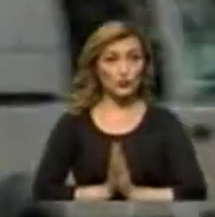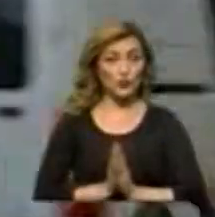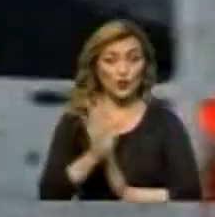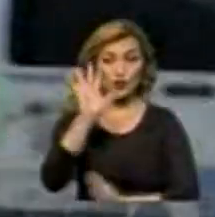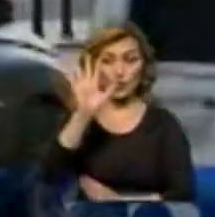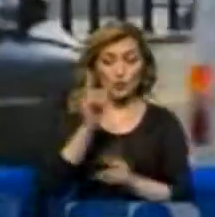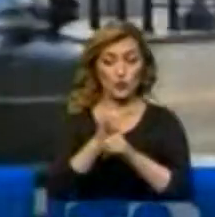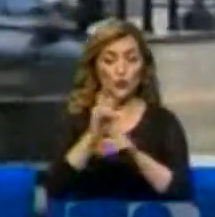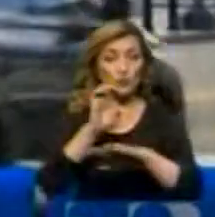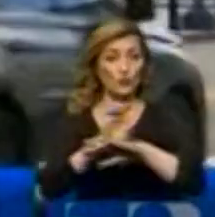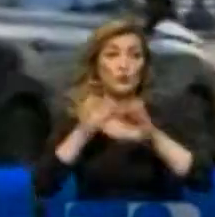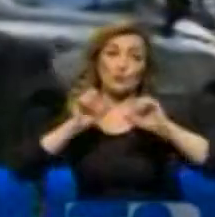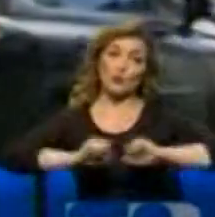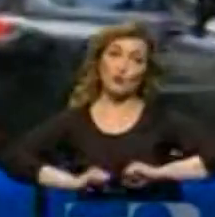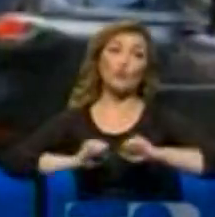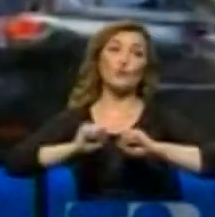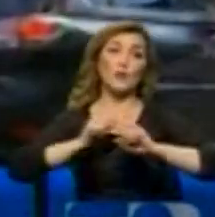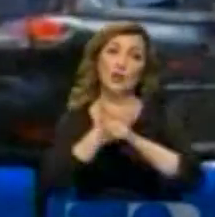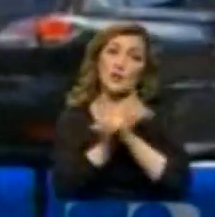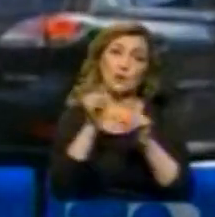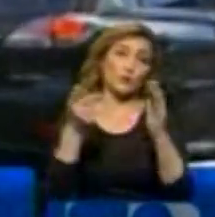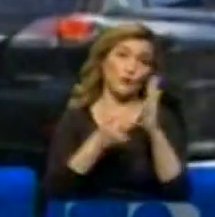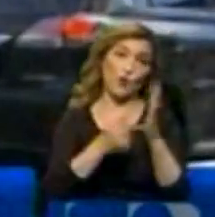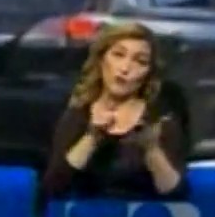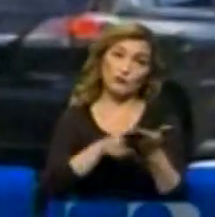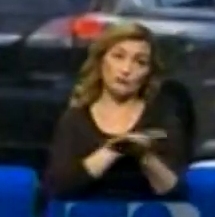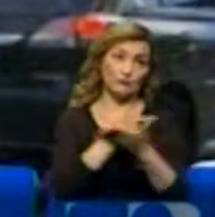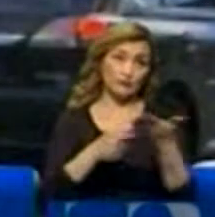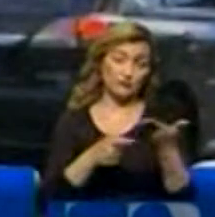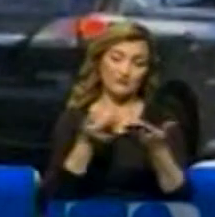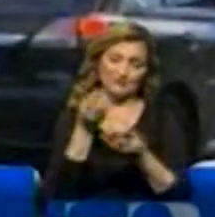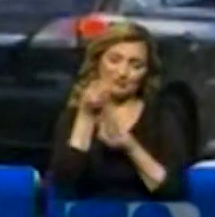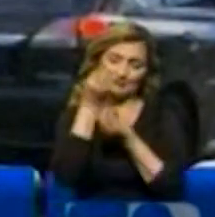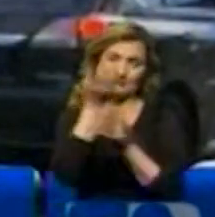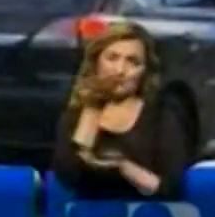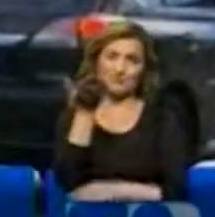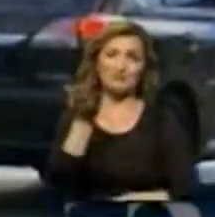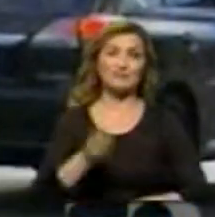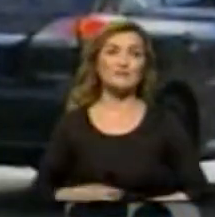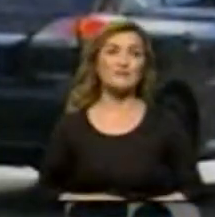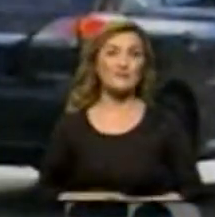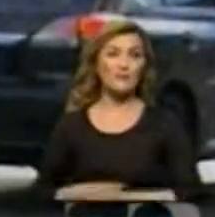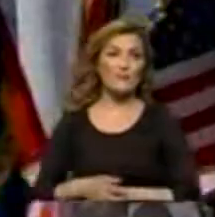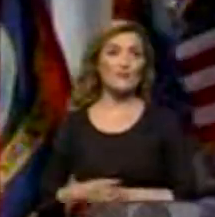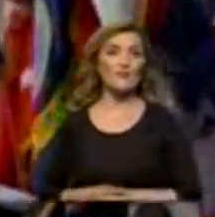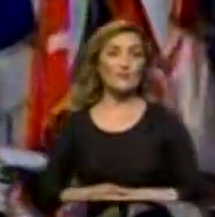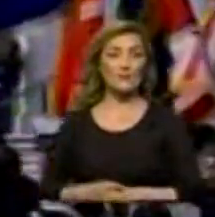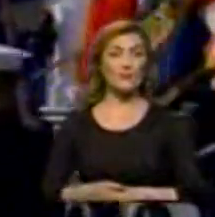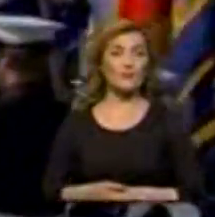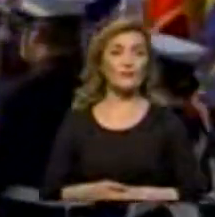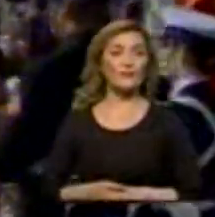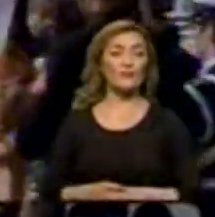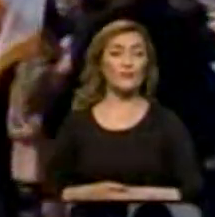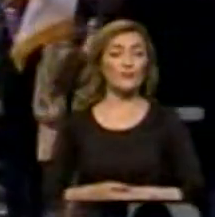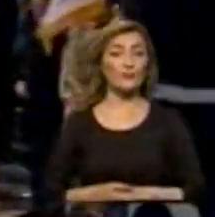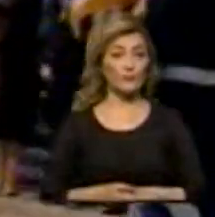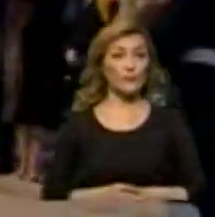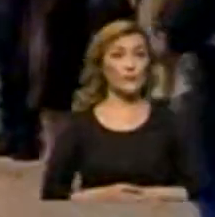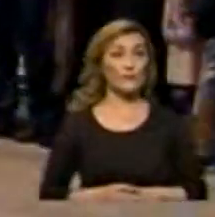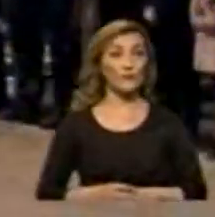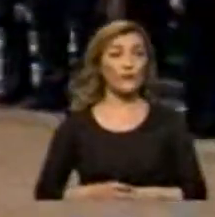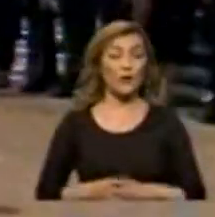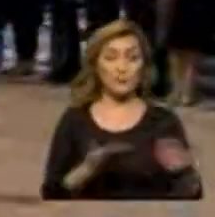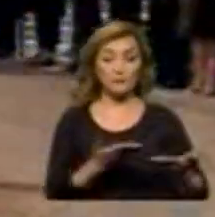5 productos ecuatorianos estén libres de aranceles. Se lo contamos en el siguiente video. Veamos. Así recibieron al